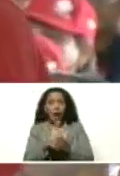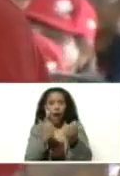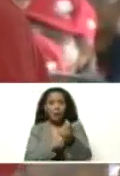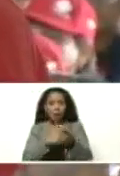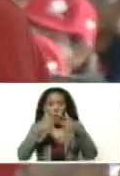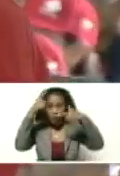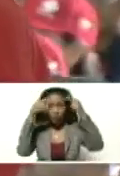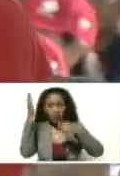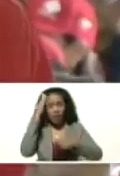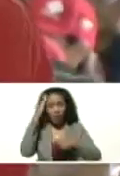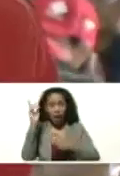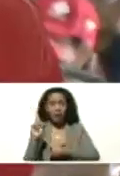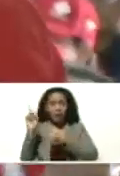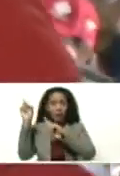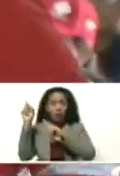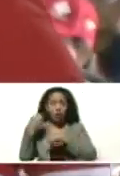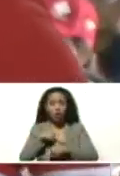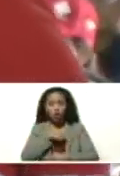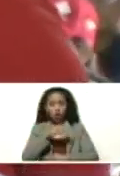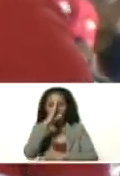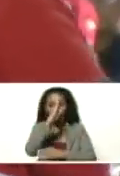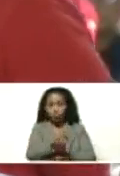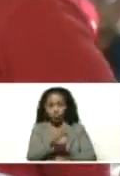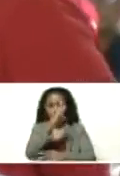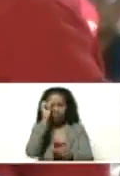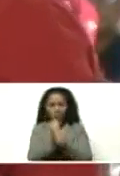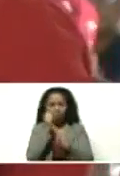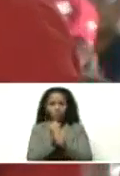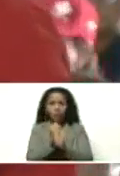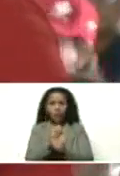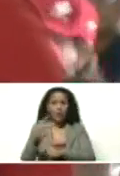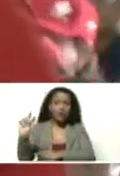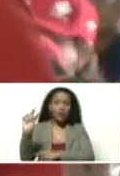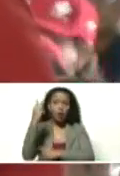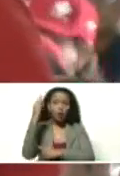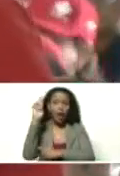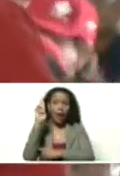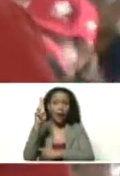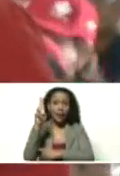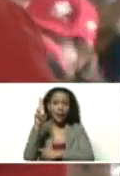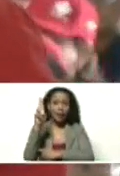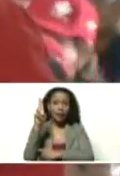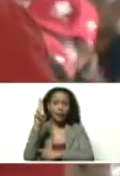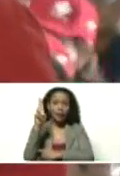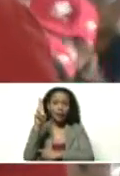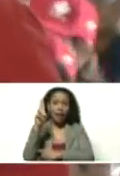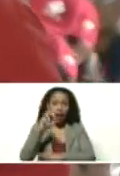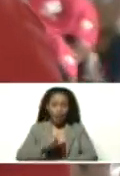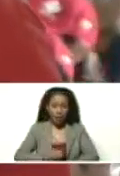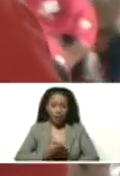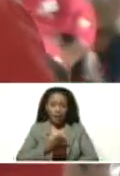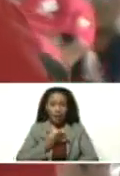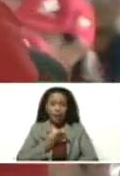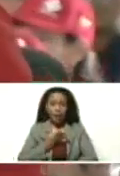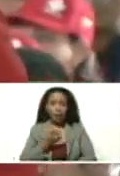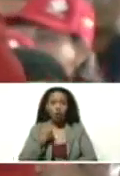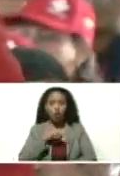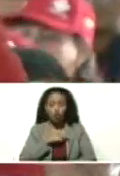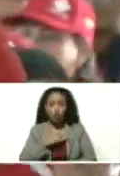así. Ahí estamos. La segunda R es el de renacer, renacimiento.